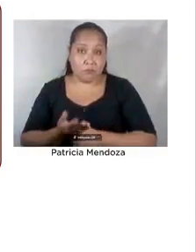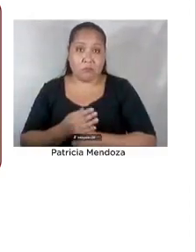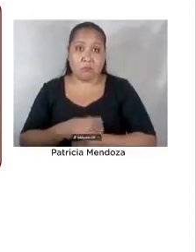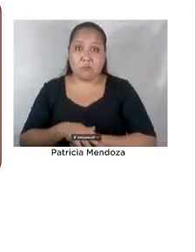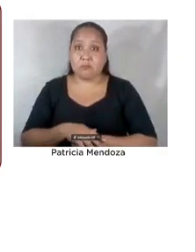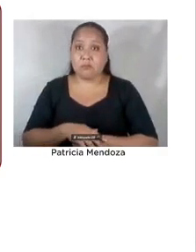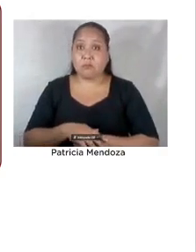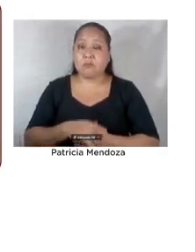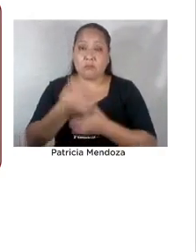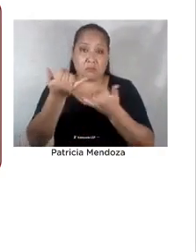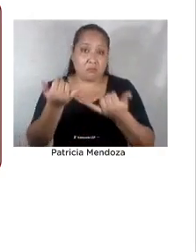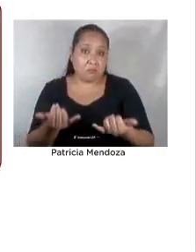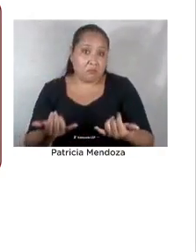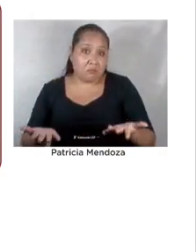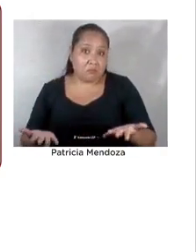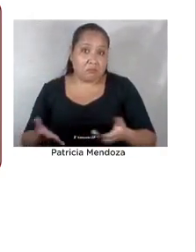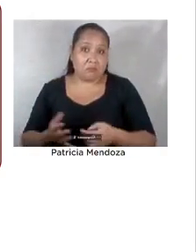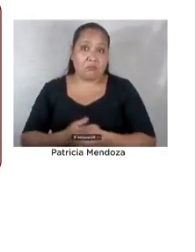ahora,